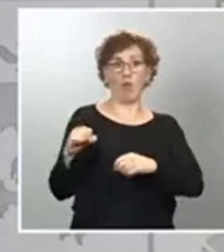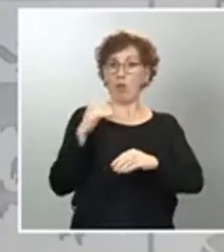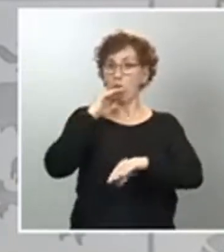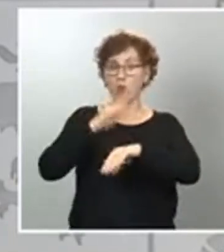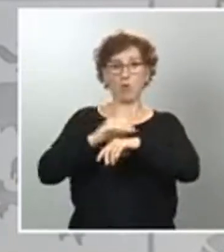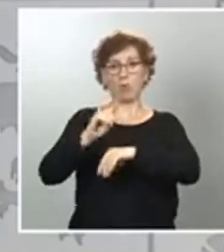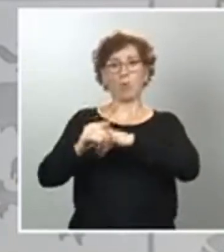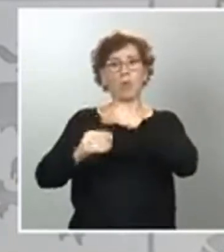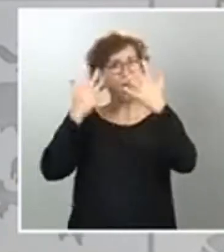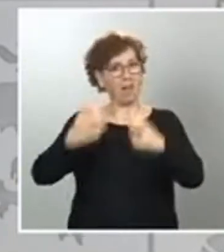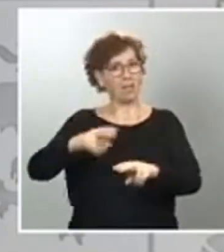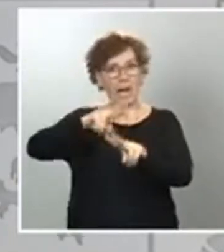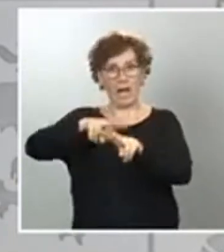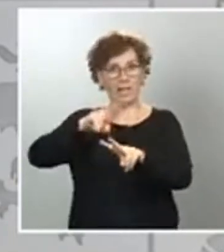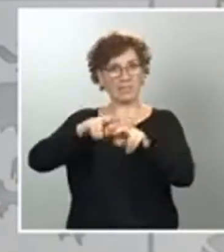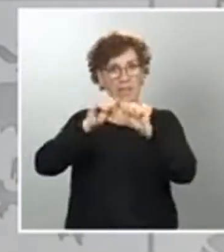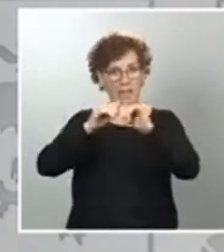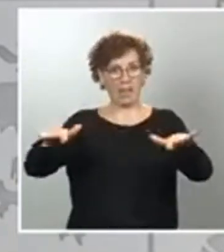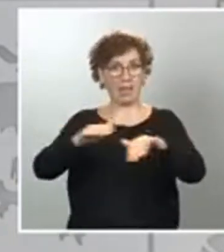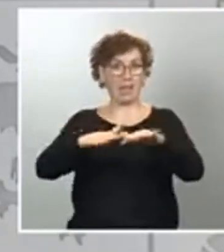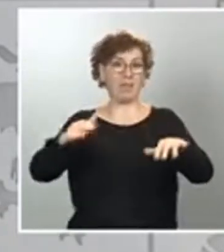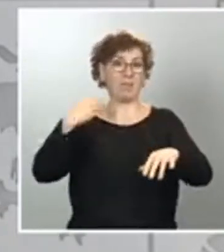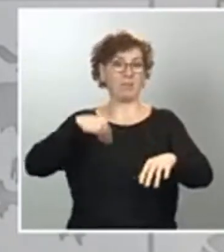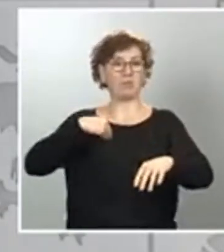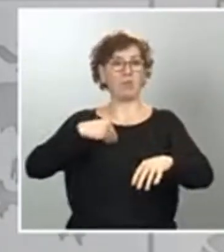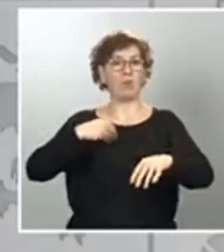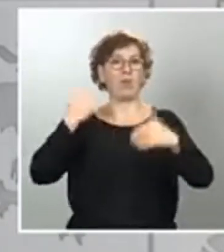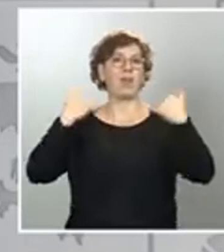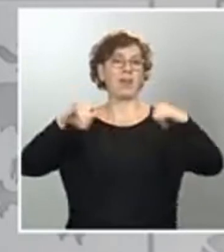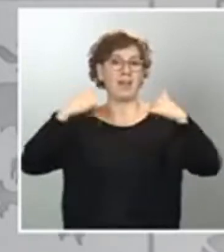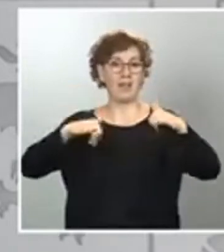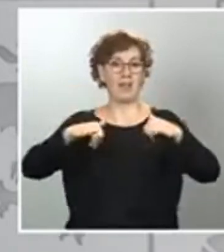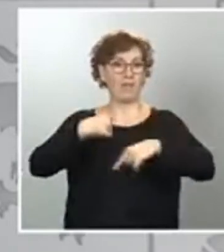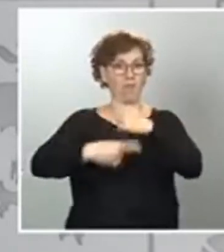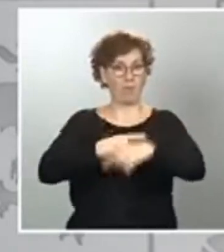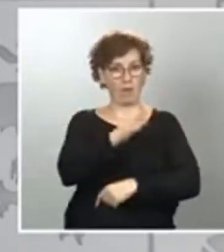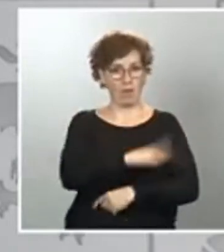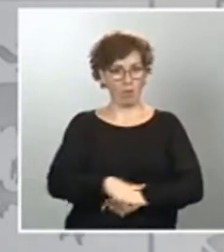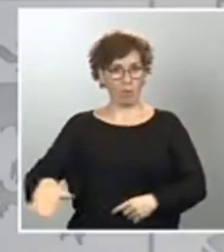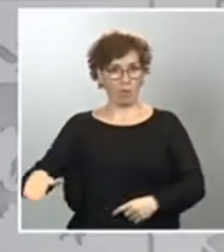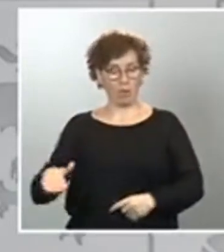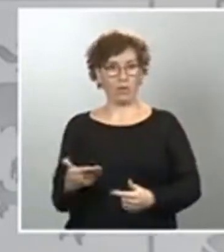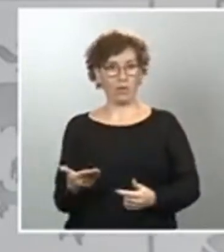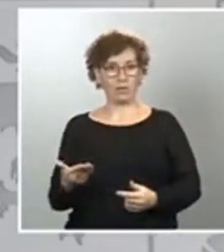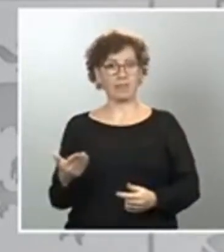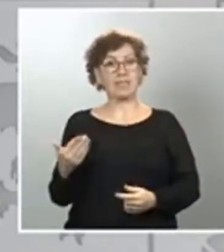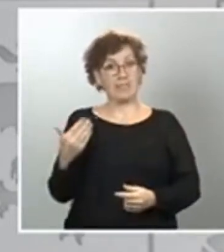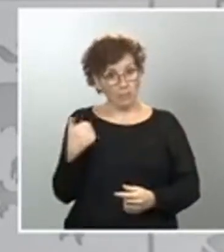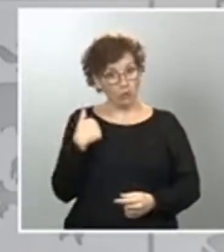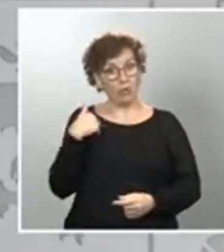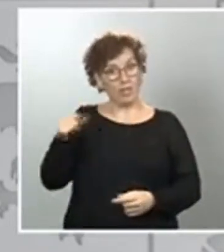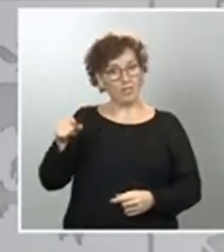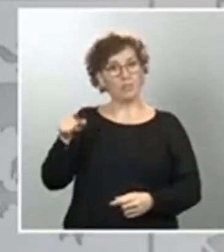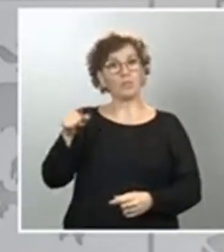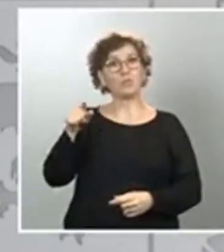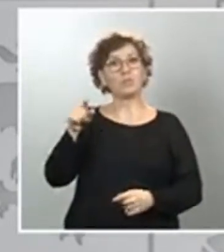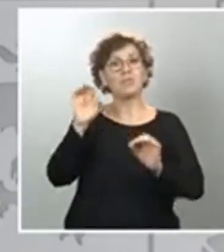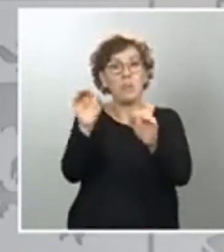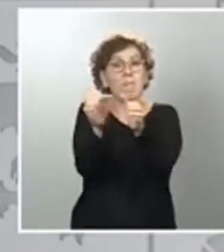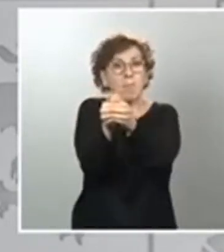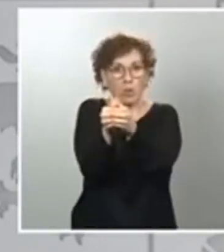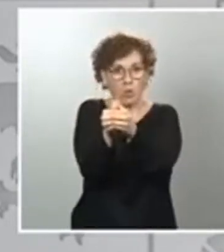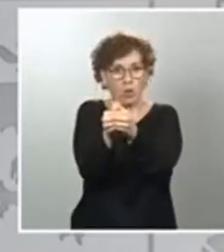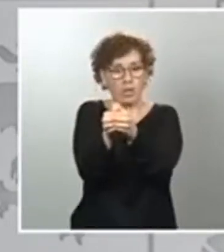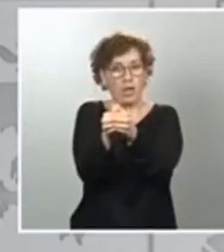caso, de las familias con los menores. Y quiero recordarle además a esa minoría que fue incumplidora de estos